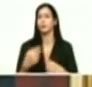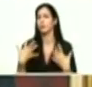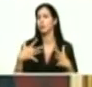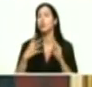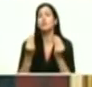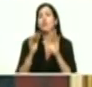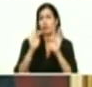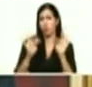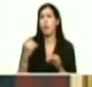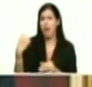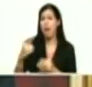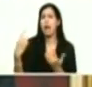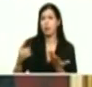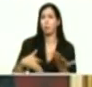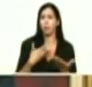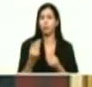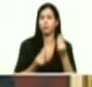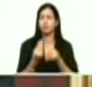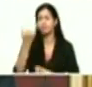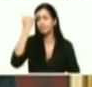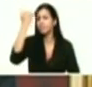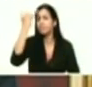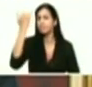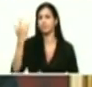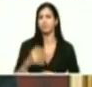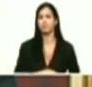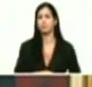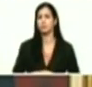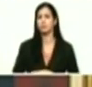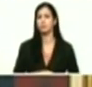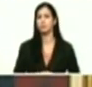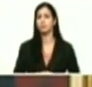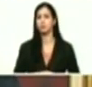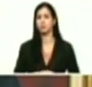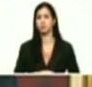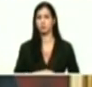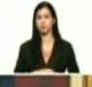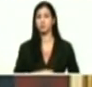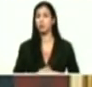para eso mil apalancados en